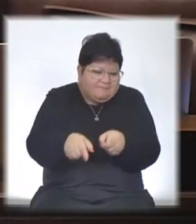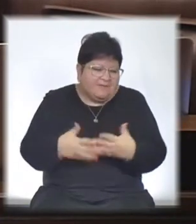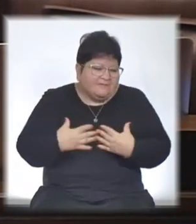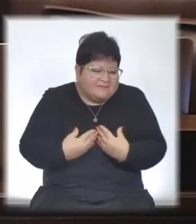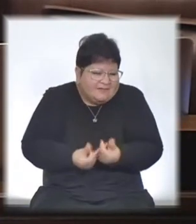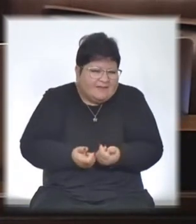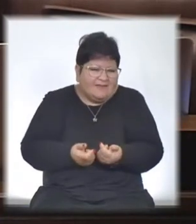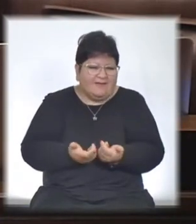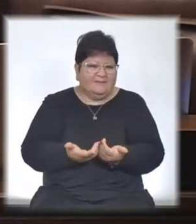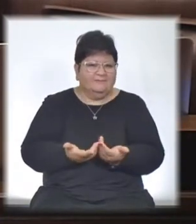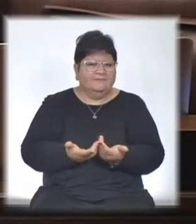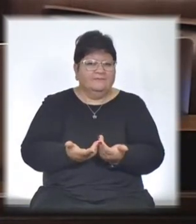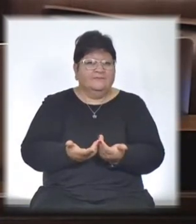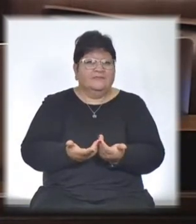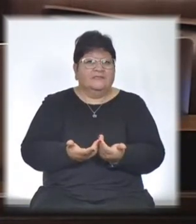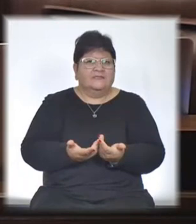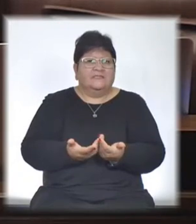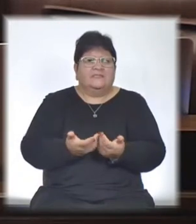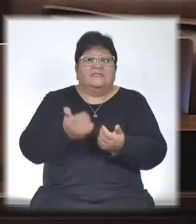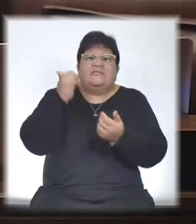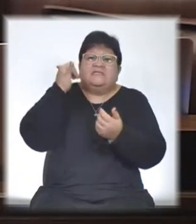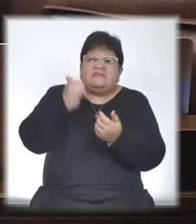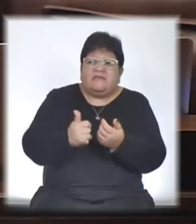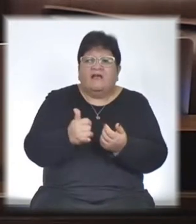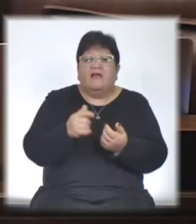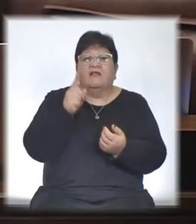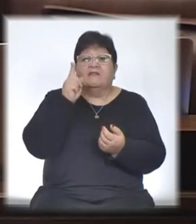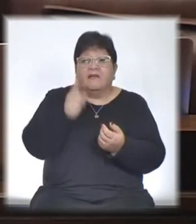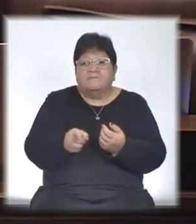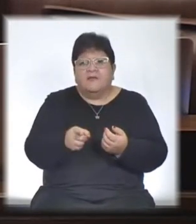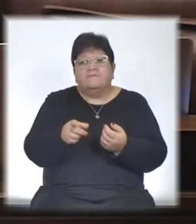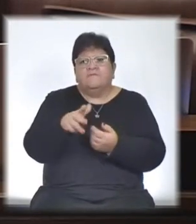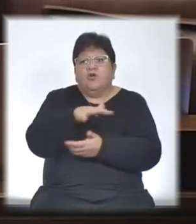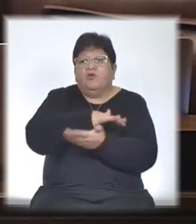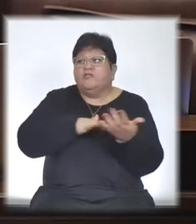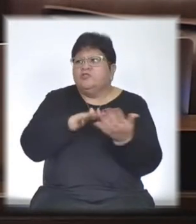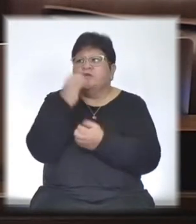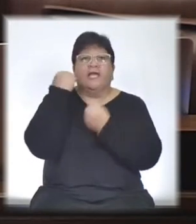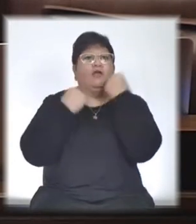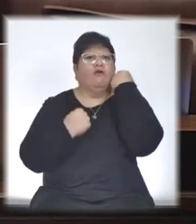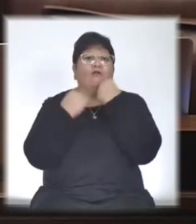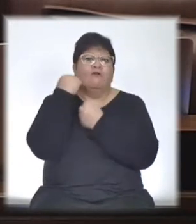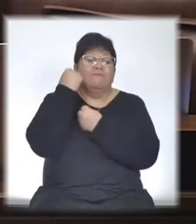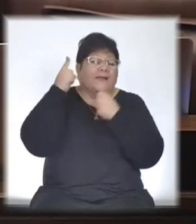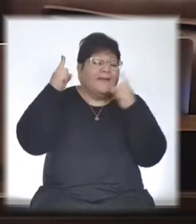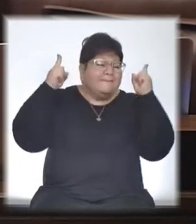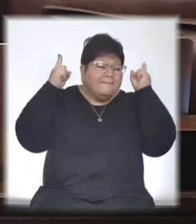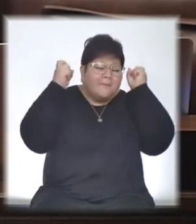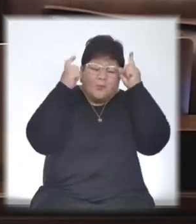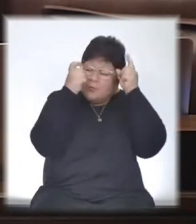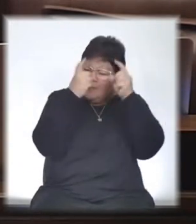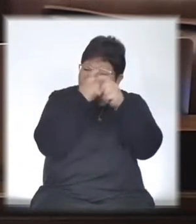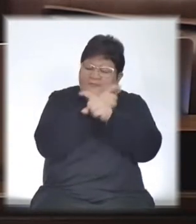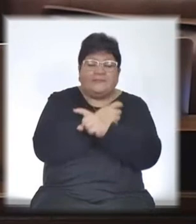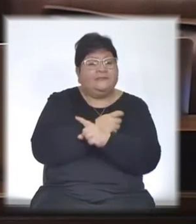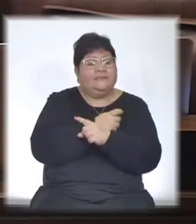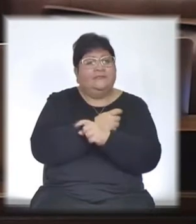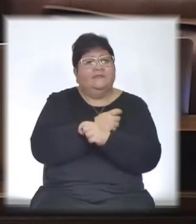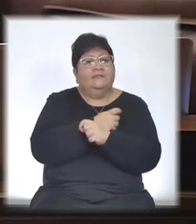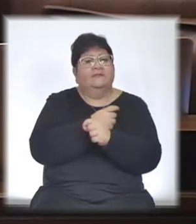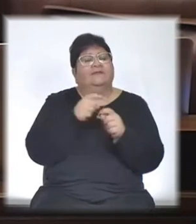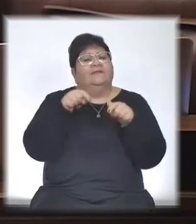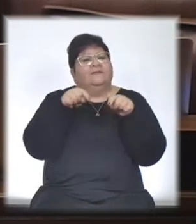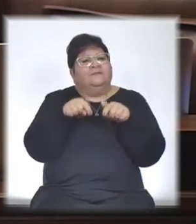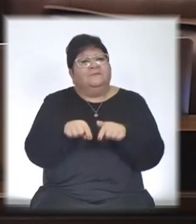A pesar de que vivían condiciones económicas muy difíciles afuera y condiciones de tutela muy